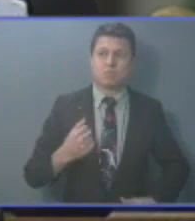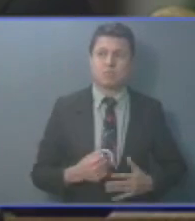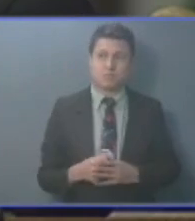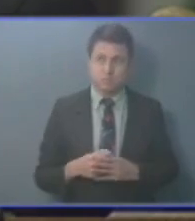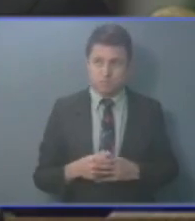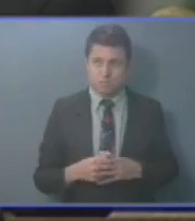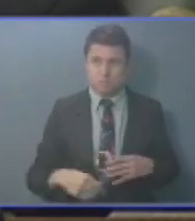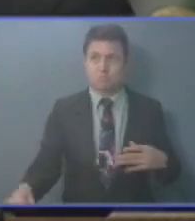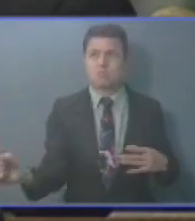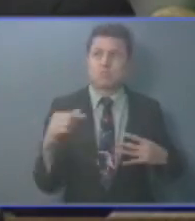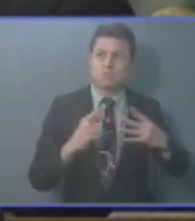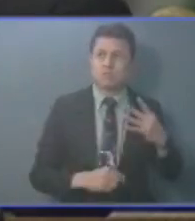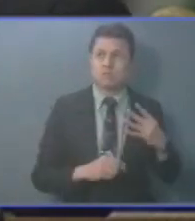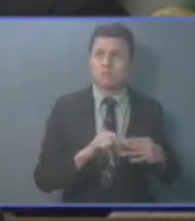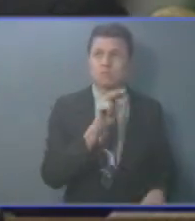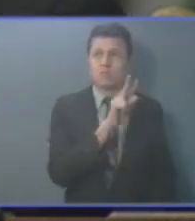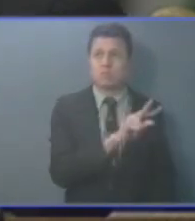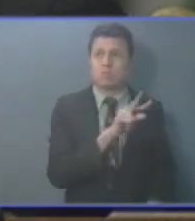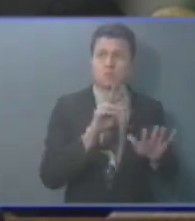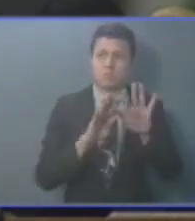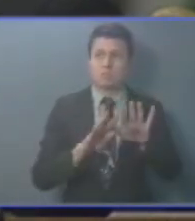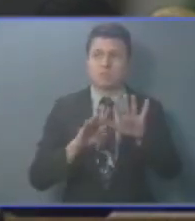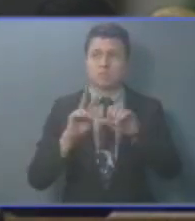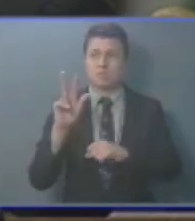al decreto 293